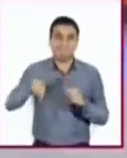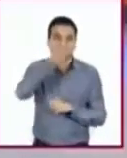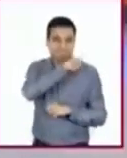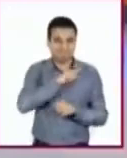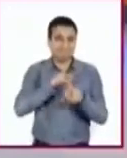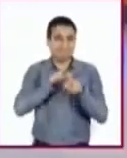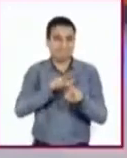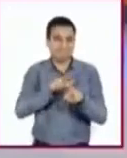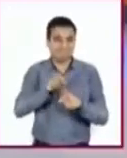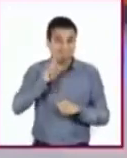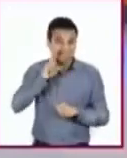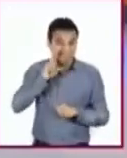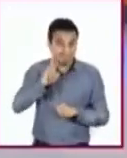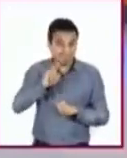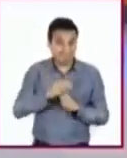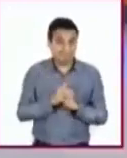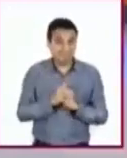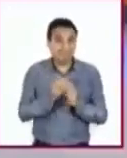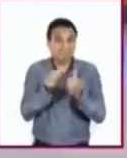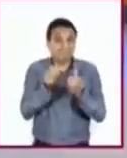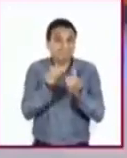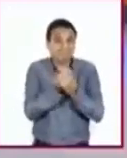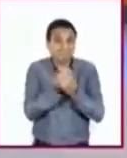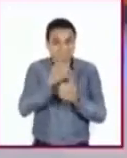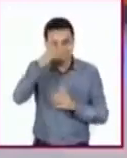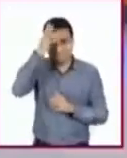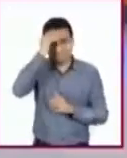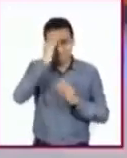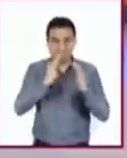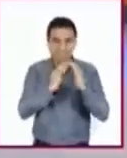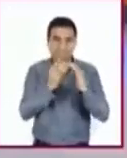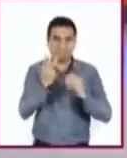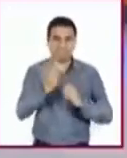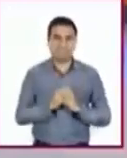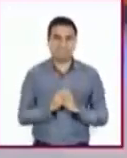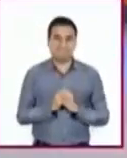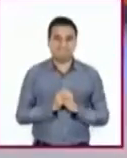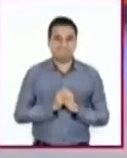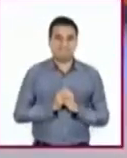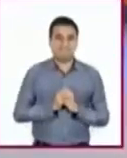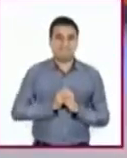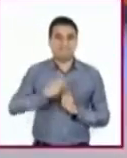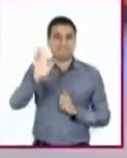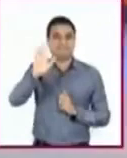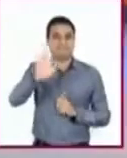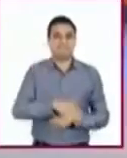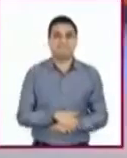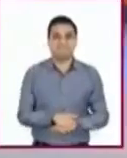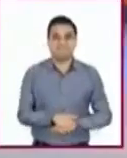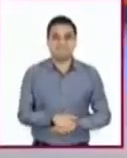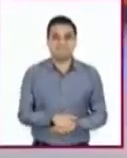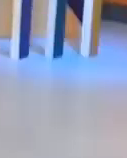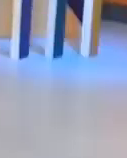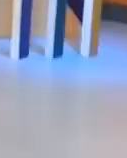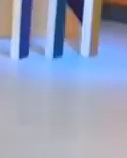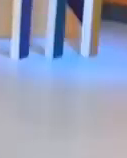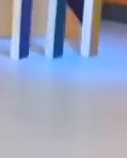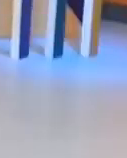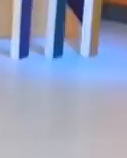que sigan descubriendo y explorando en Aprende en Casa 3. ¡Hasta la próxima!